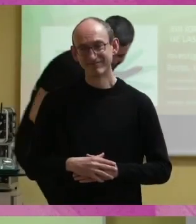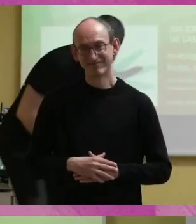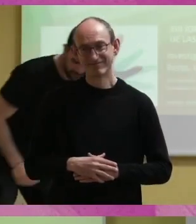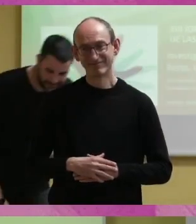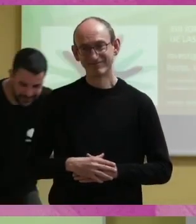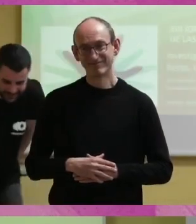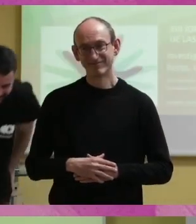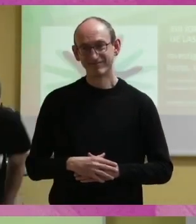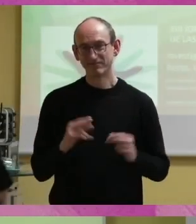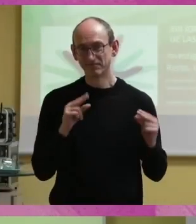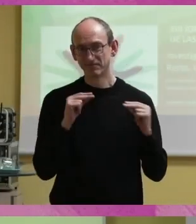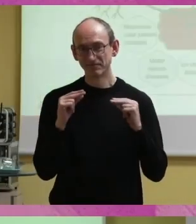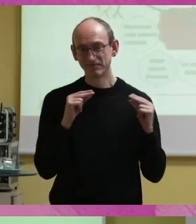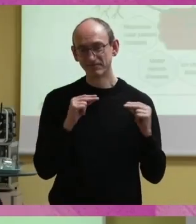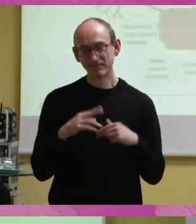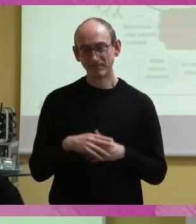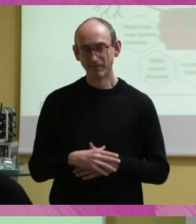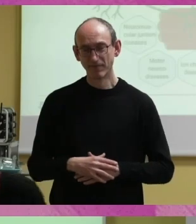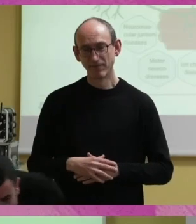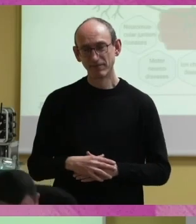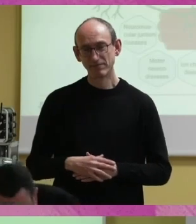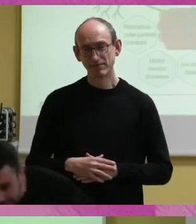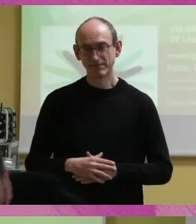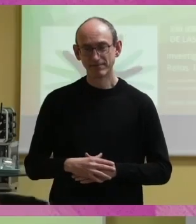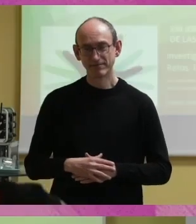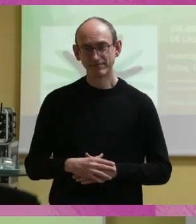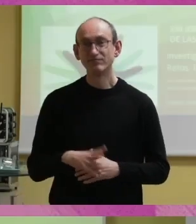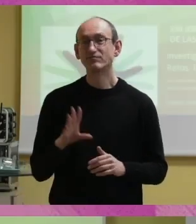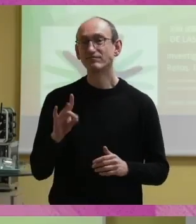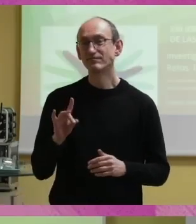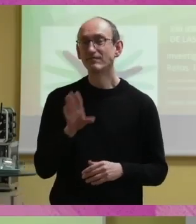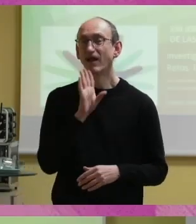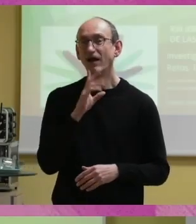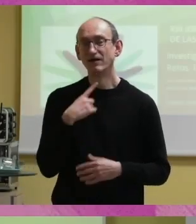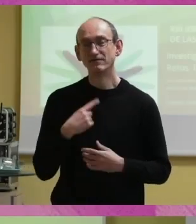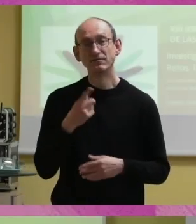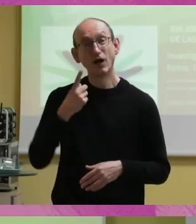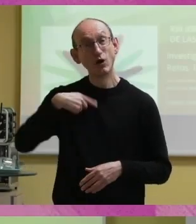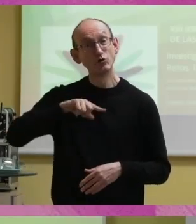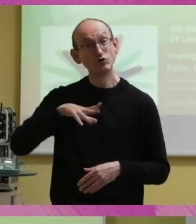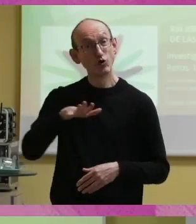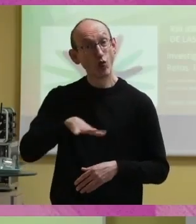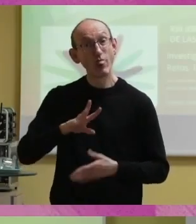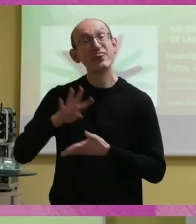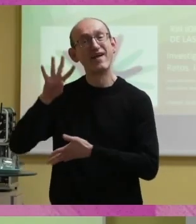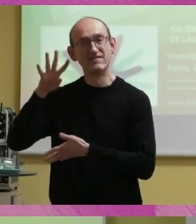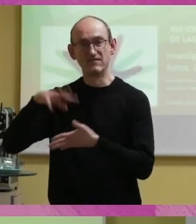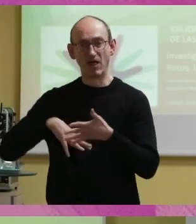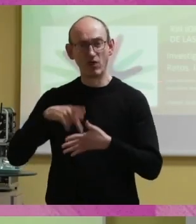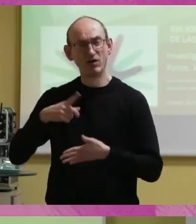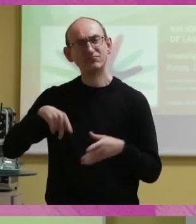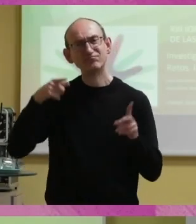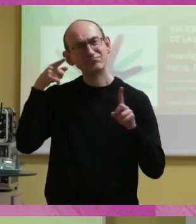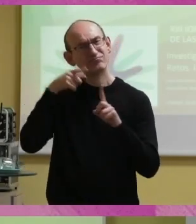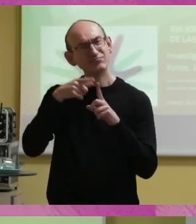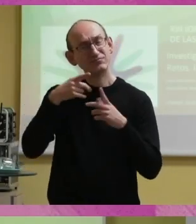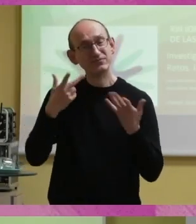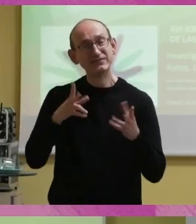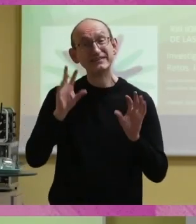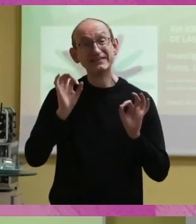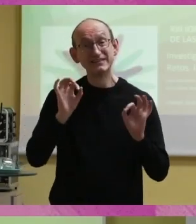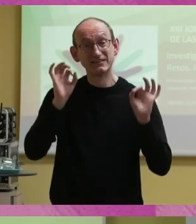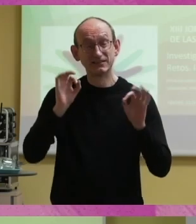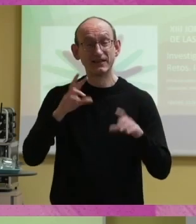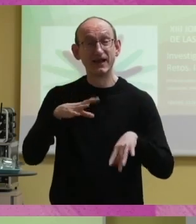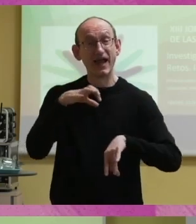Sí, creo que sí. Gracias. Sí, comentábamos, ¿no?, que estamos en Barcelona, que nos dedicamos sobre todo a las